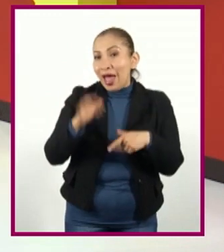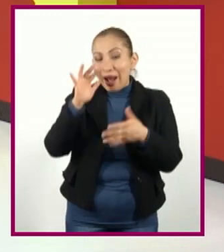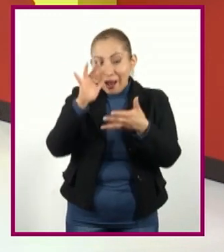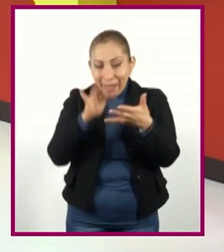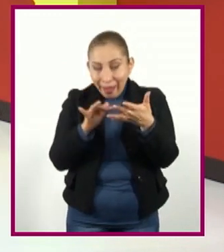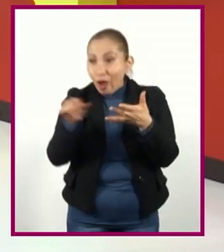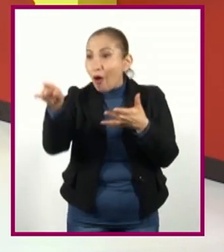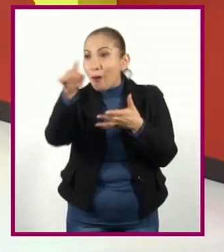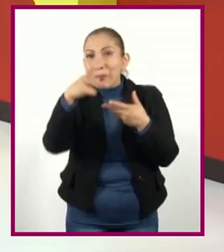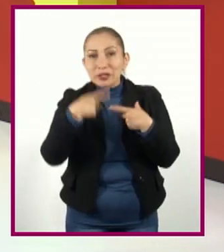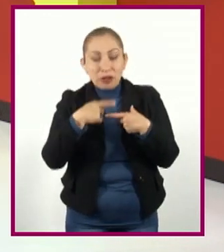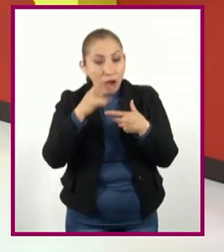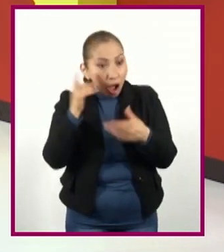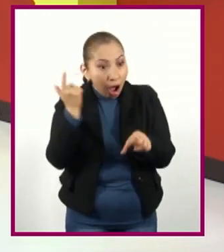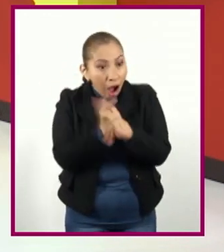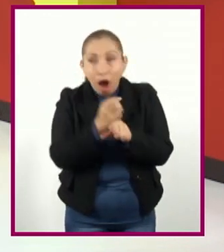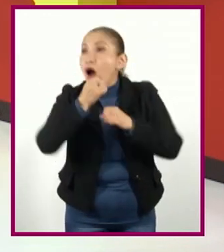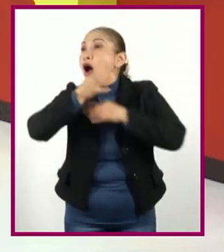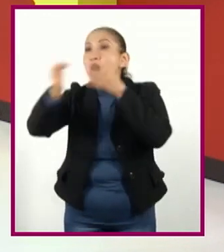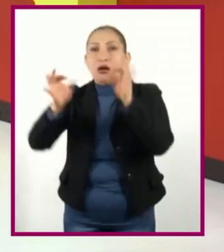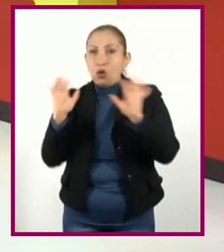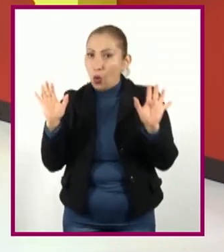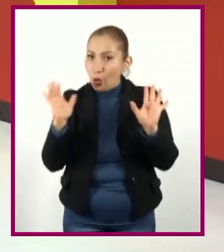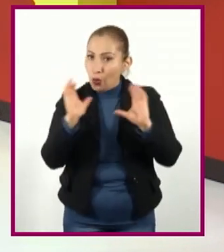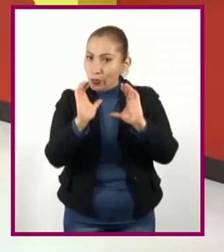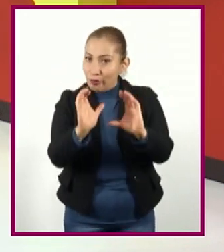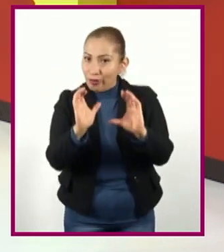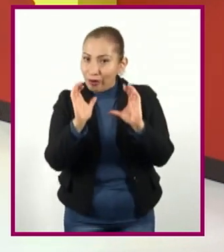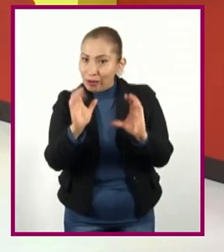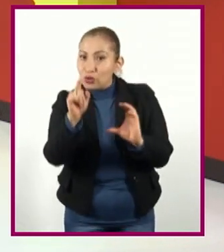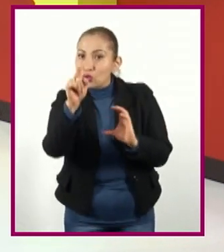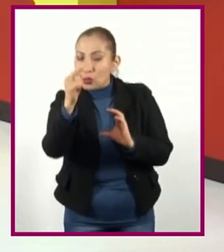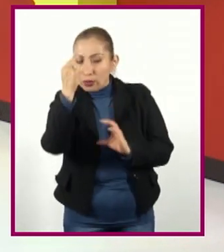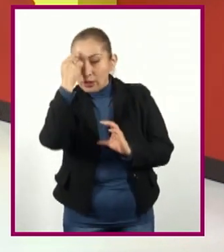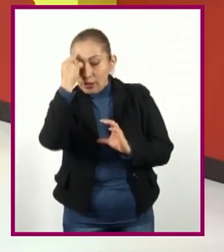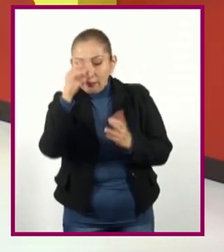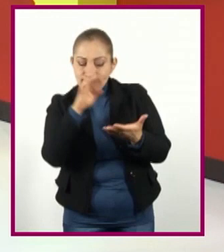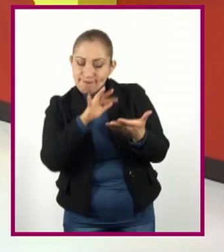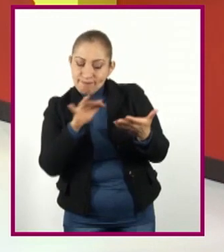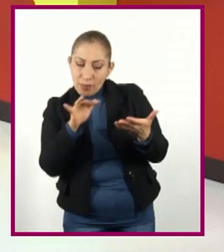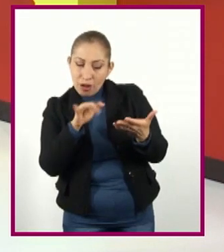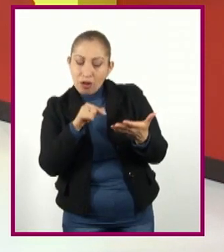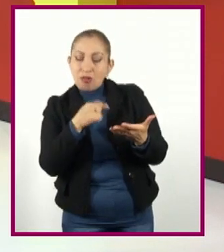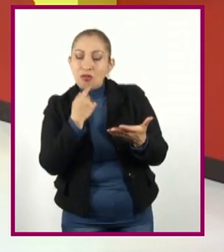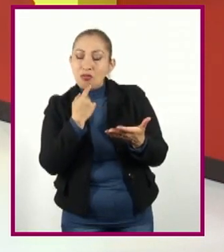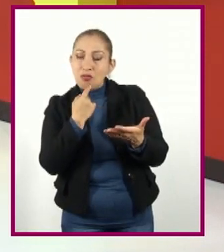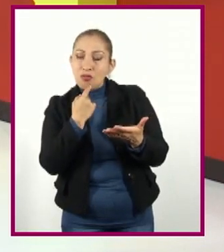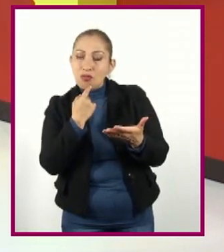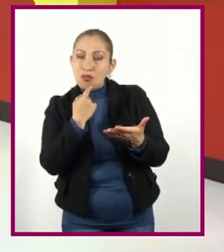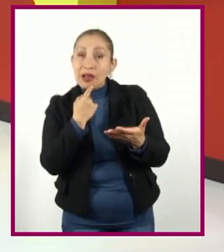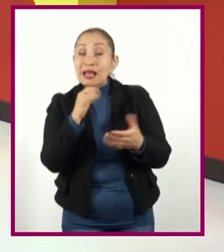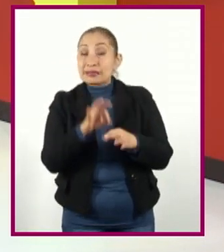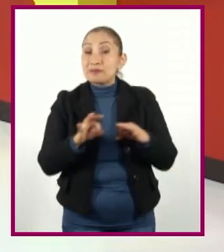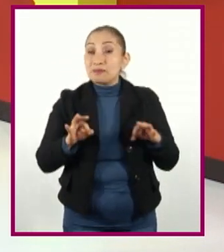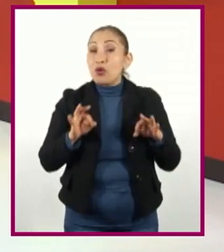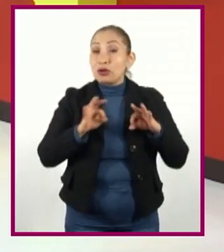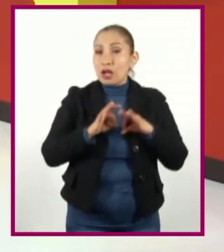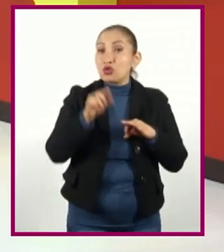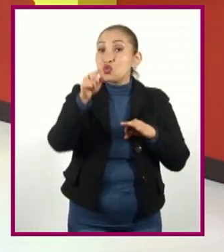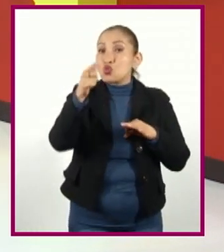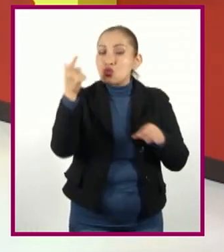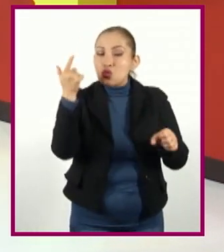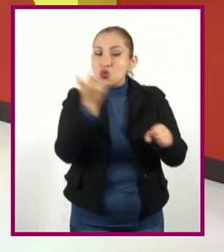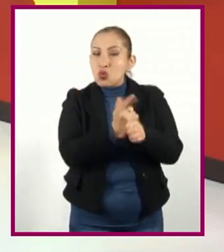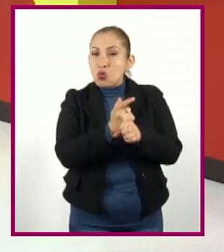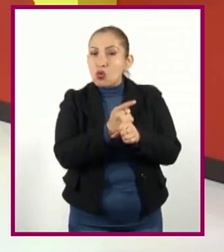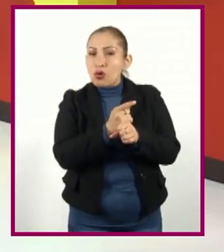las audiencias deben hacerse cargo de su importancia al ser consumidores de esta información. Es fundamental que identifiquen